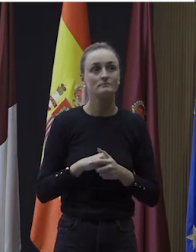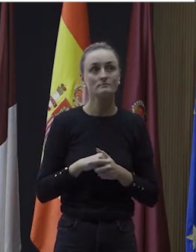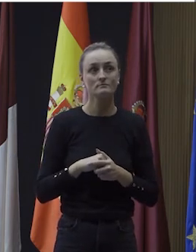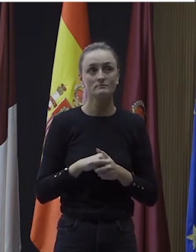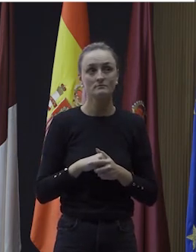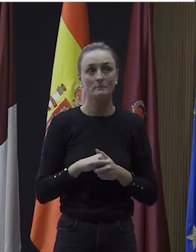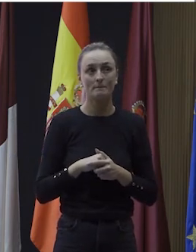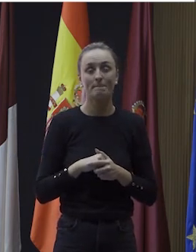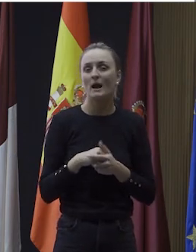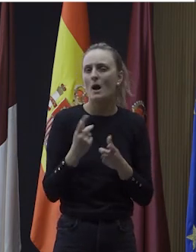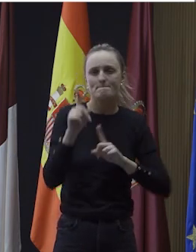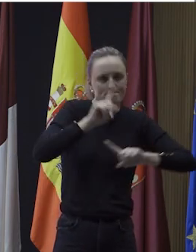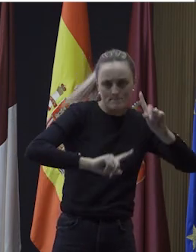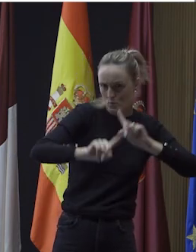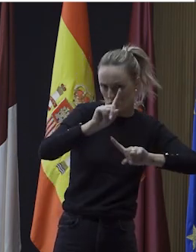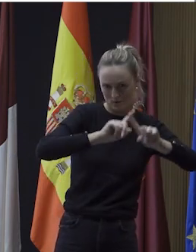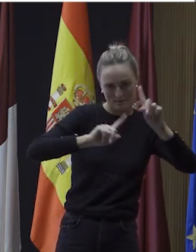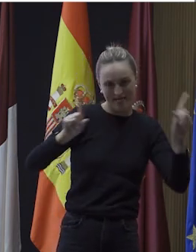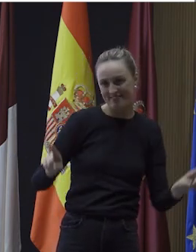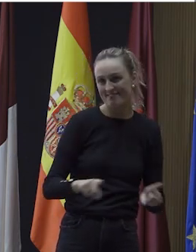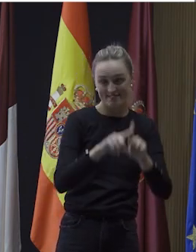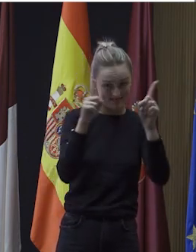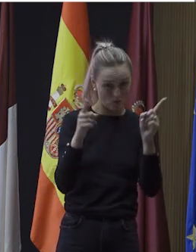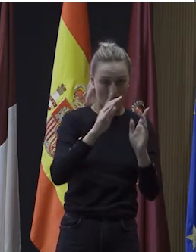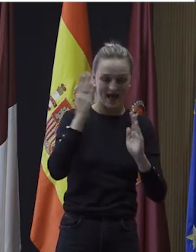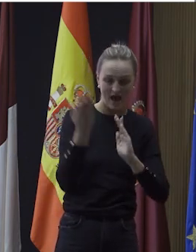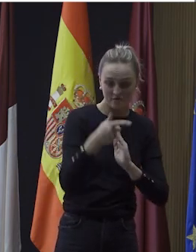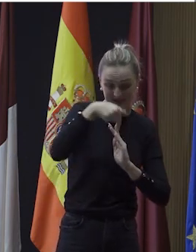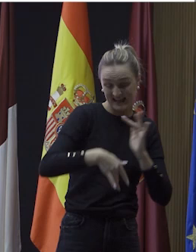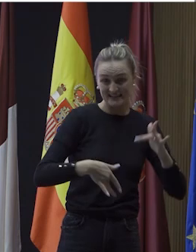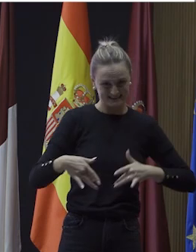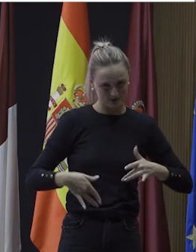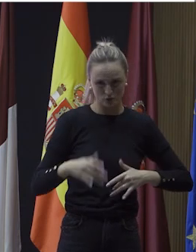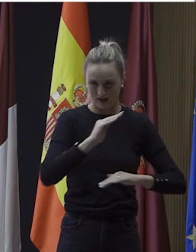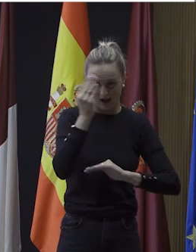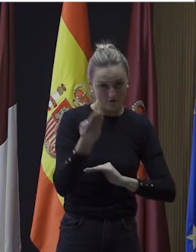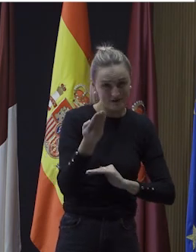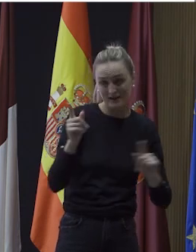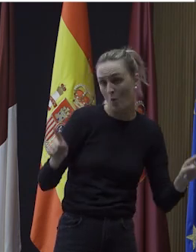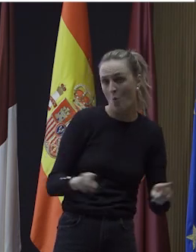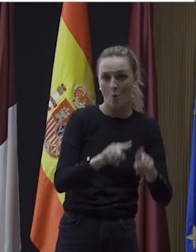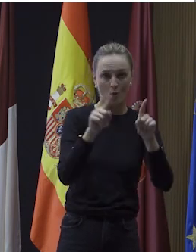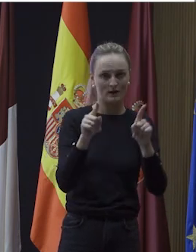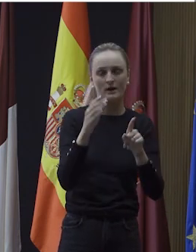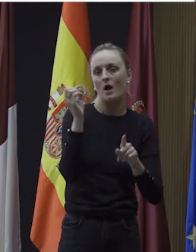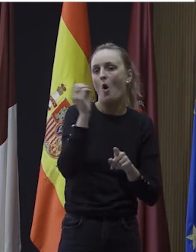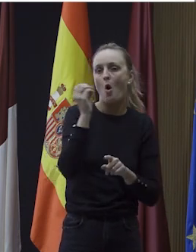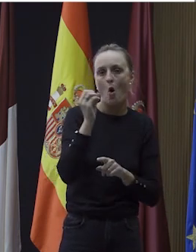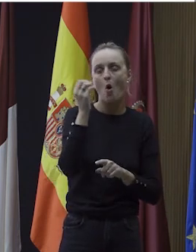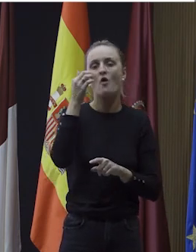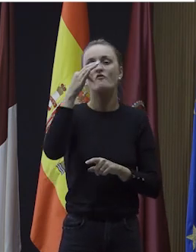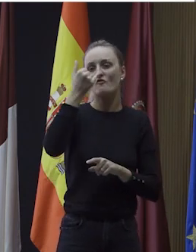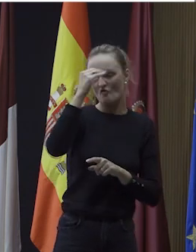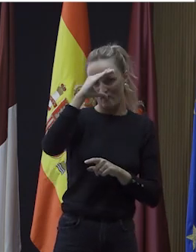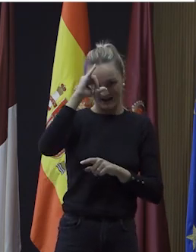Cualquier problema, cualquier afectación de estas estructuras que hemos dicho, bien sea de las fascias, de ese